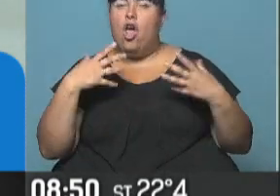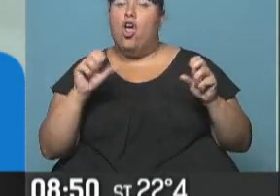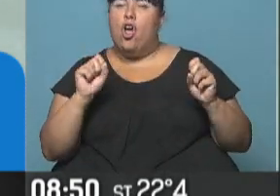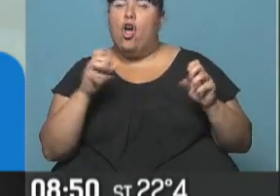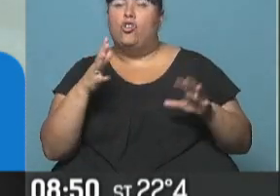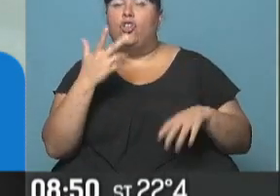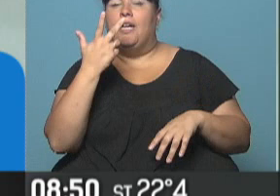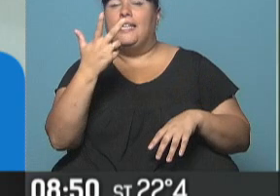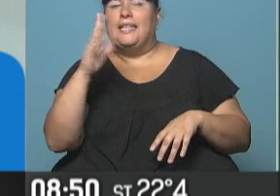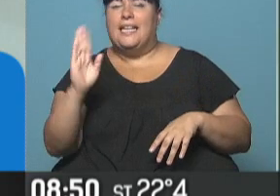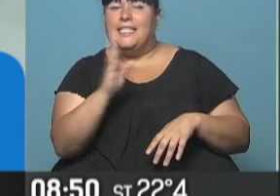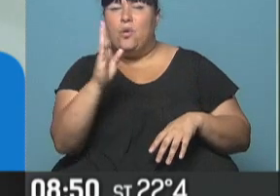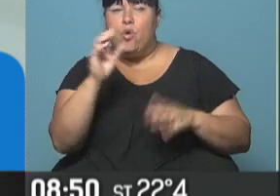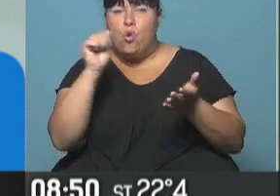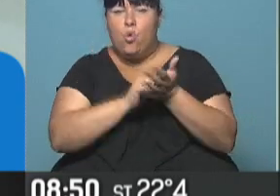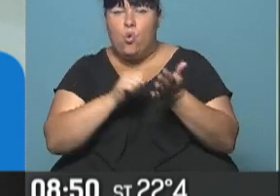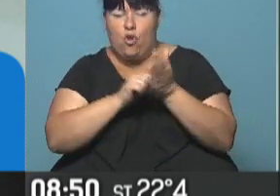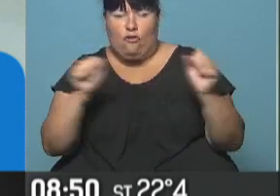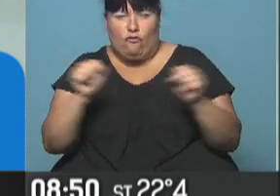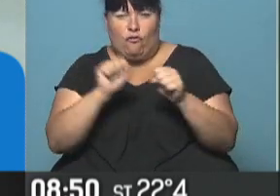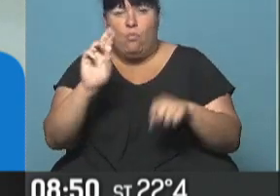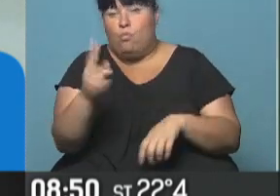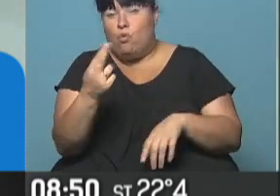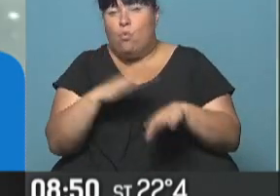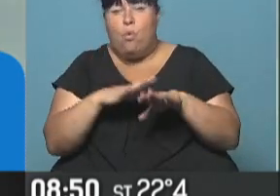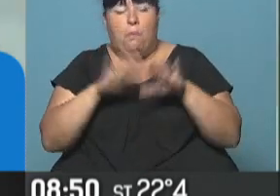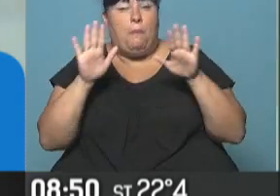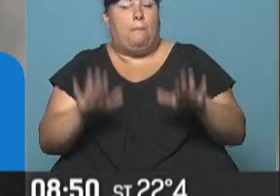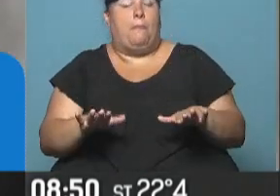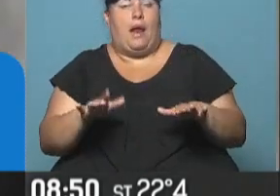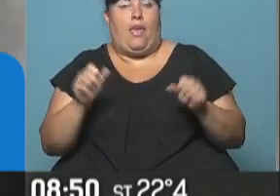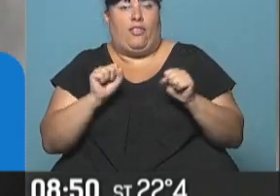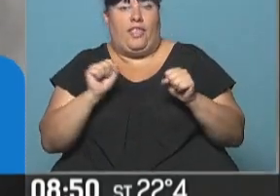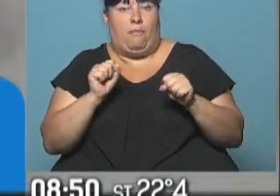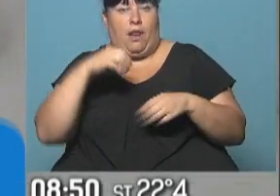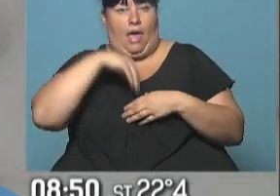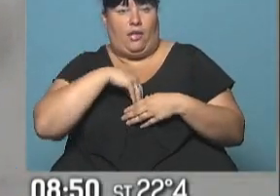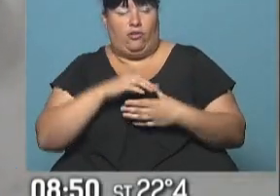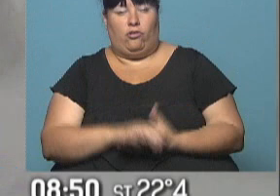al menos 3 tiburones congelados que murieron por un shock térmico.